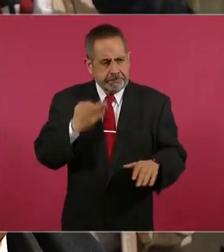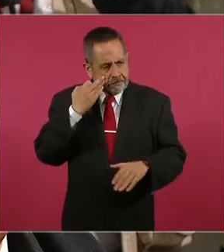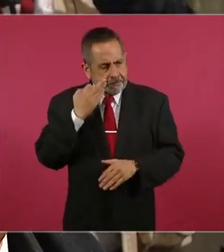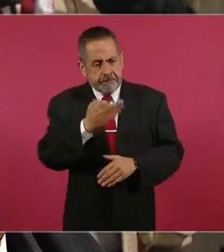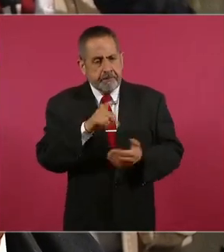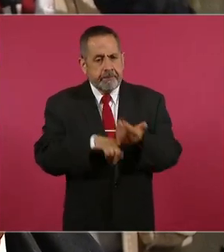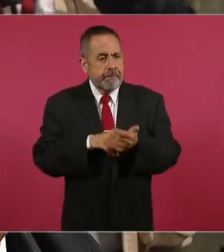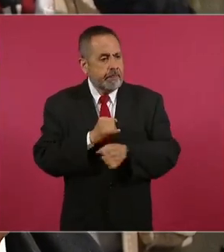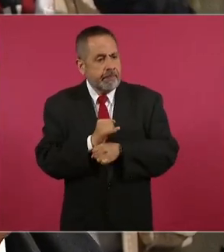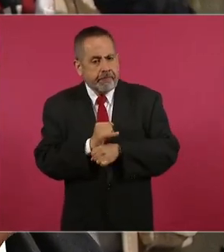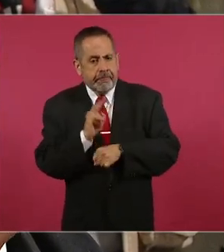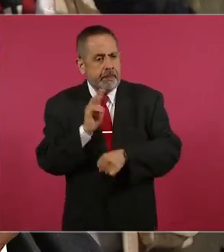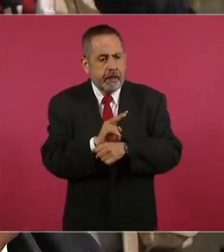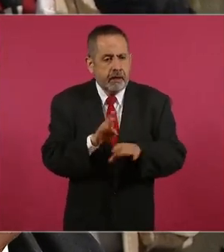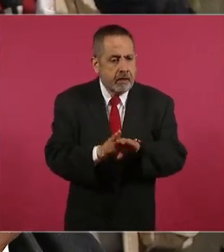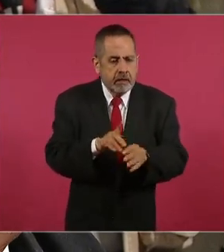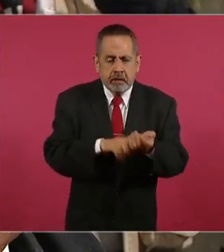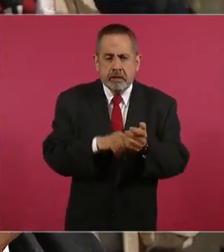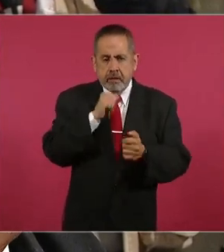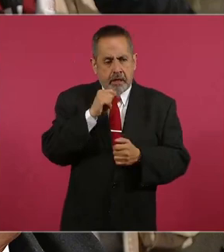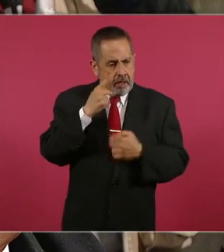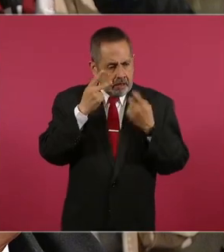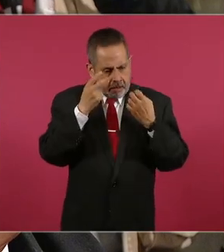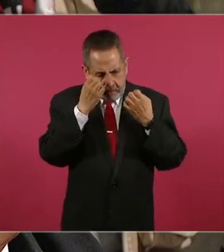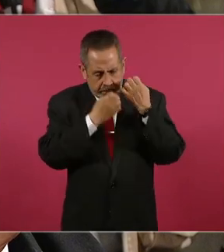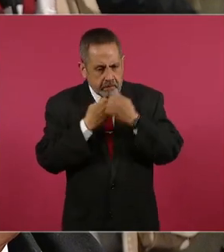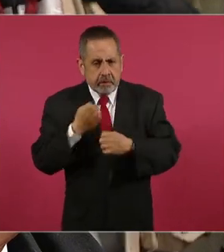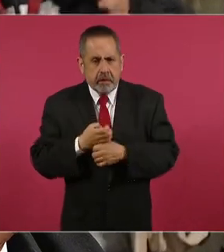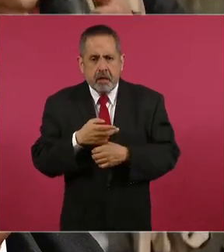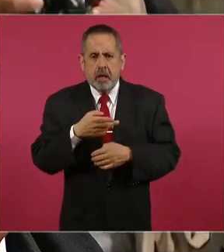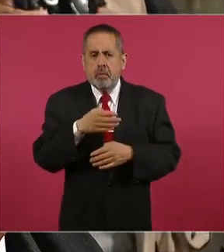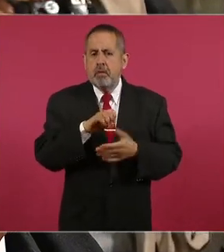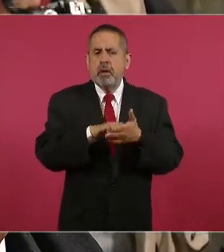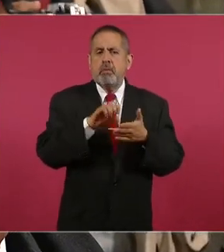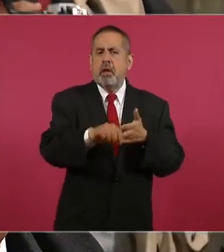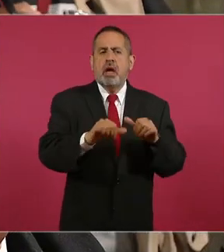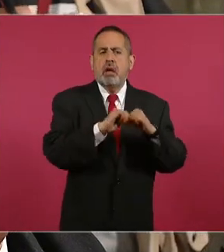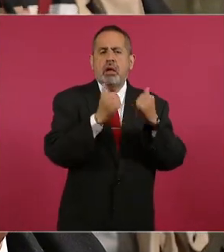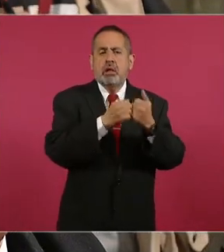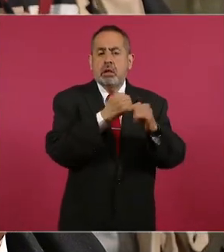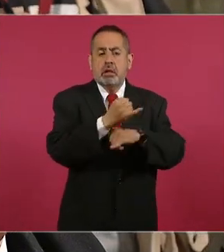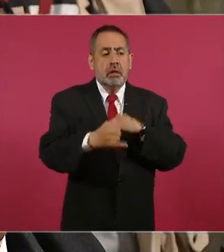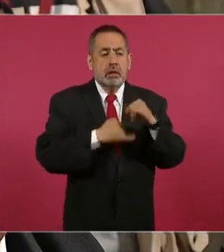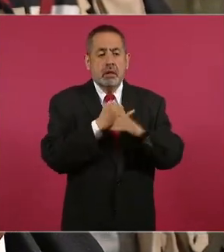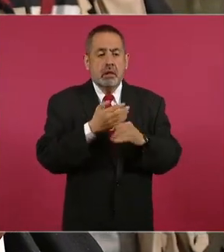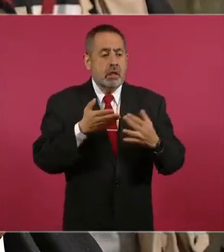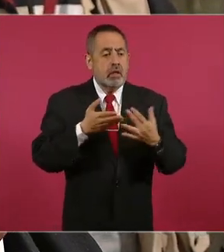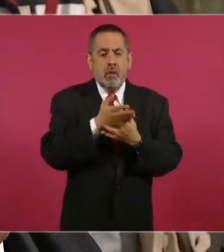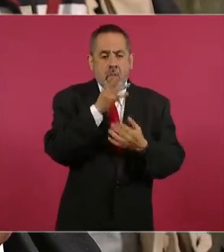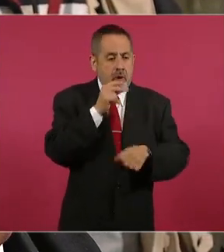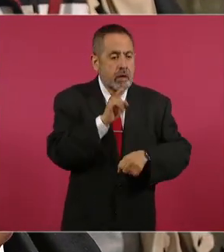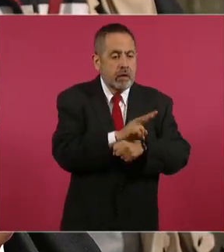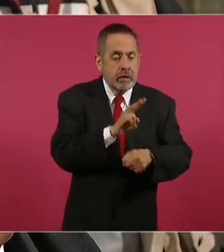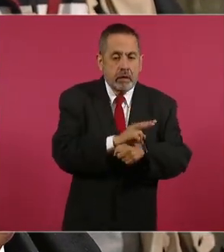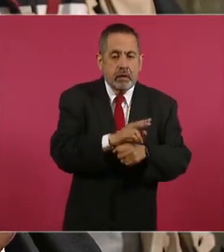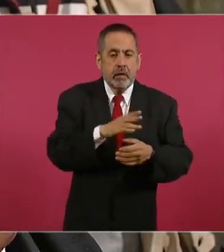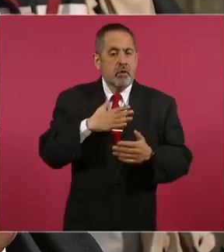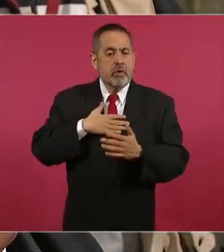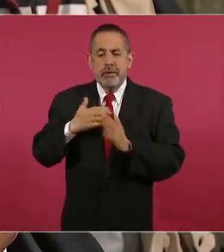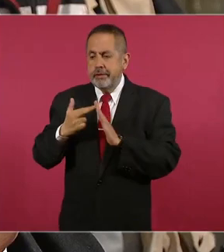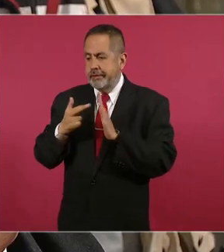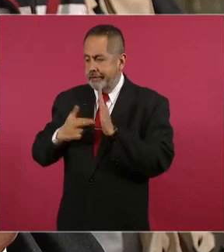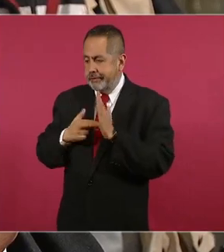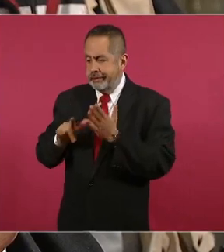les fiscaliza, sobre todo a esta organización internacional, porque como no está dentro del marco